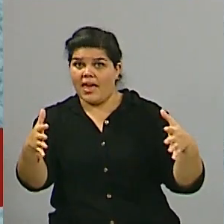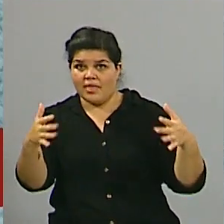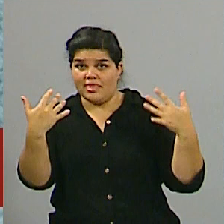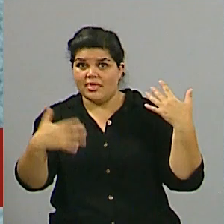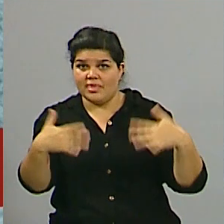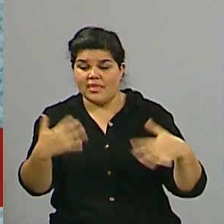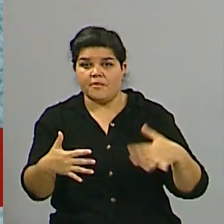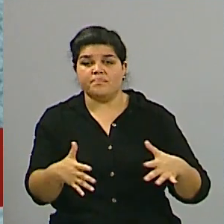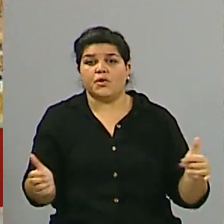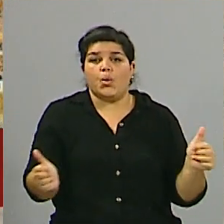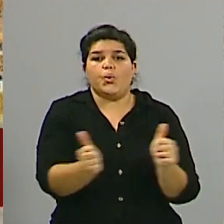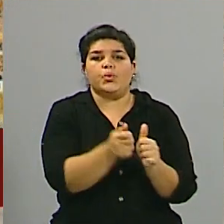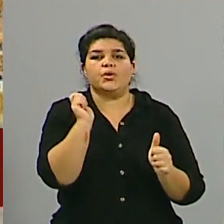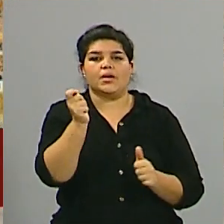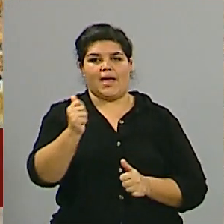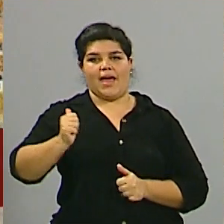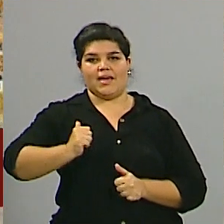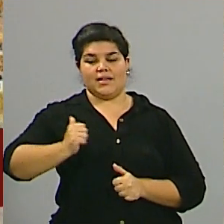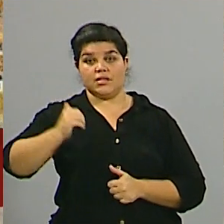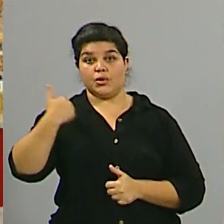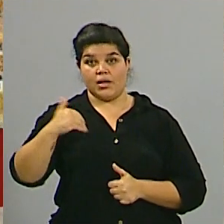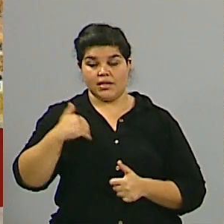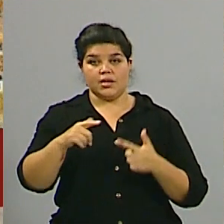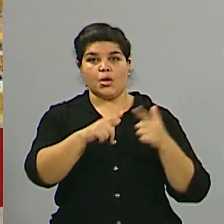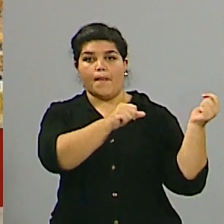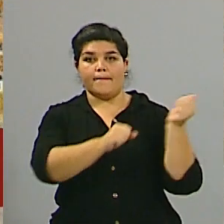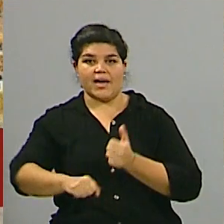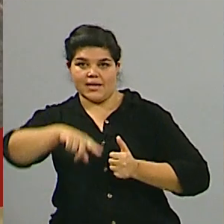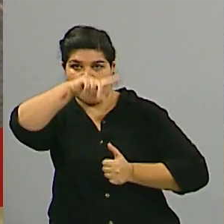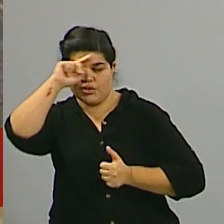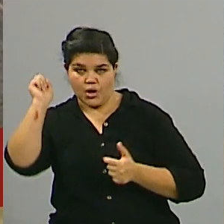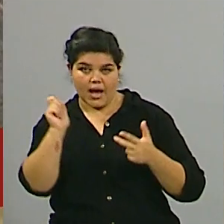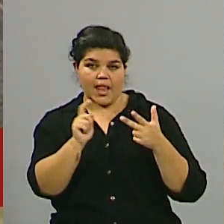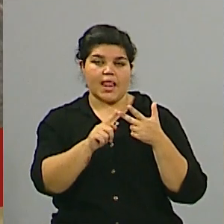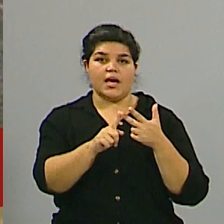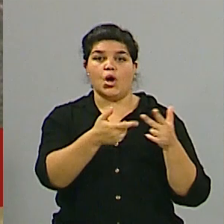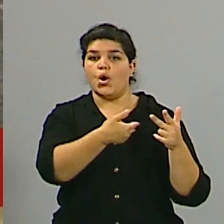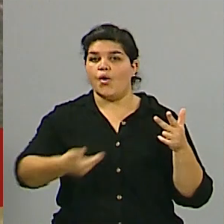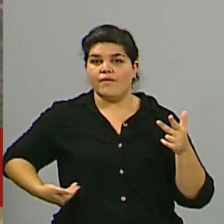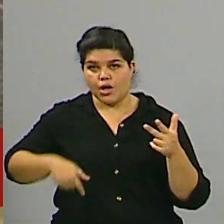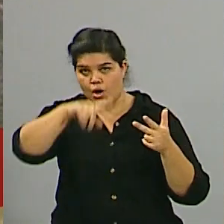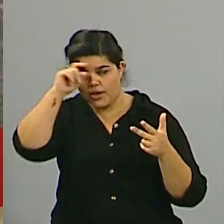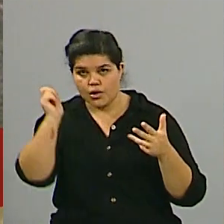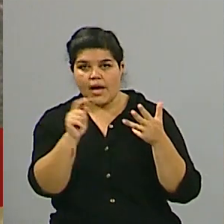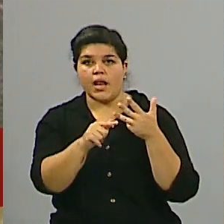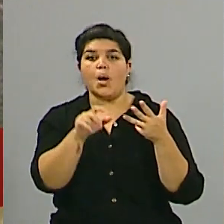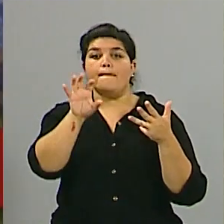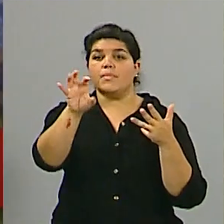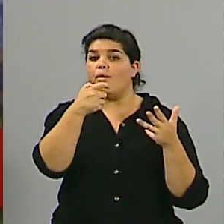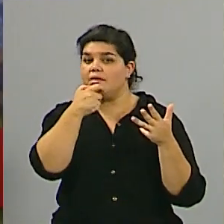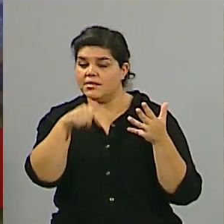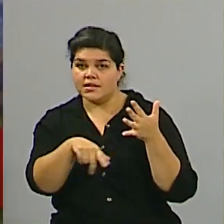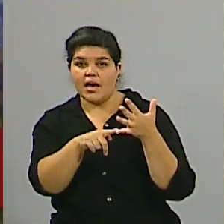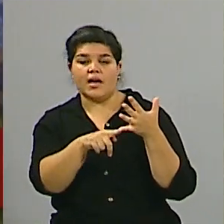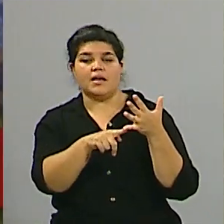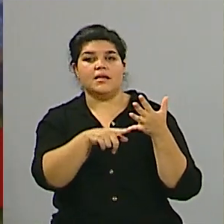el Ejército Argentino, obviamente con parques nacionales, con el Gobierno Nacional, con la provincia de Mendoza